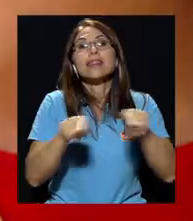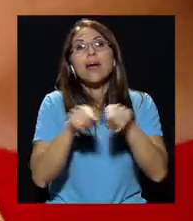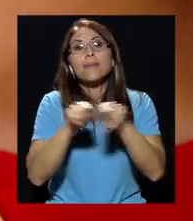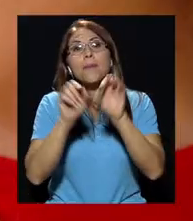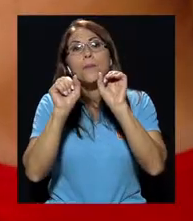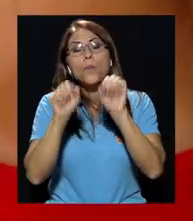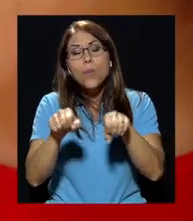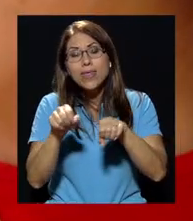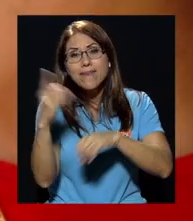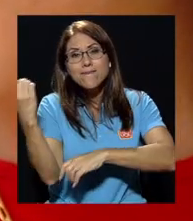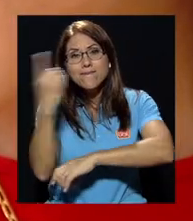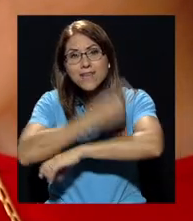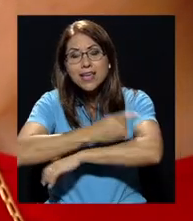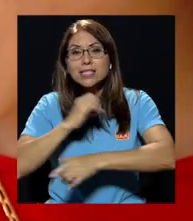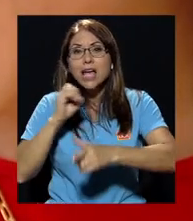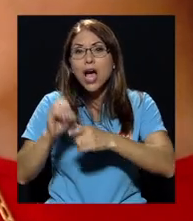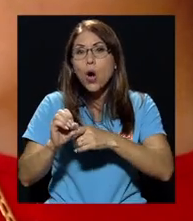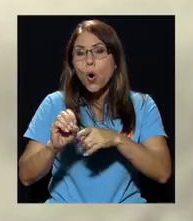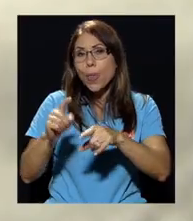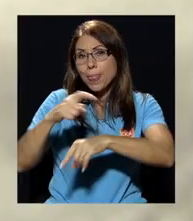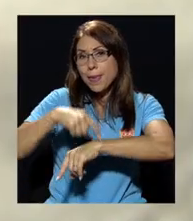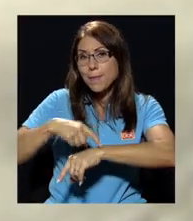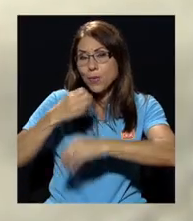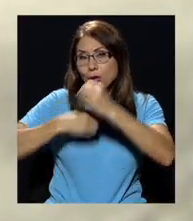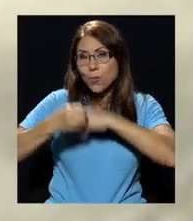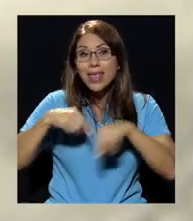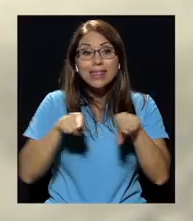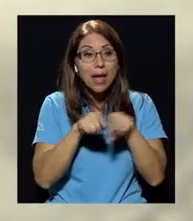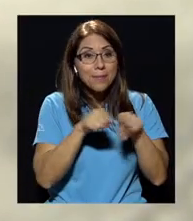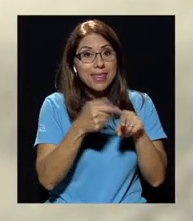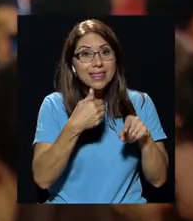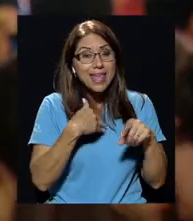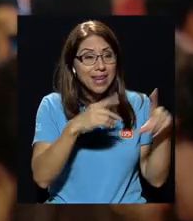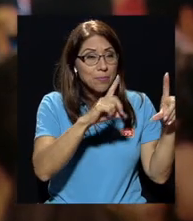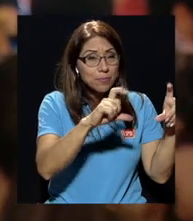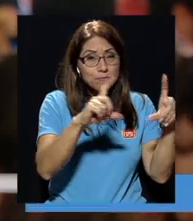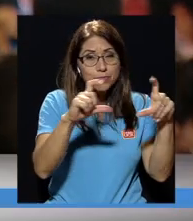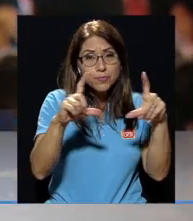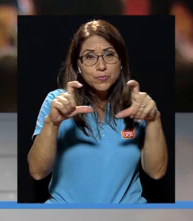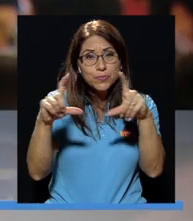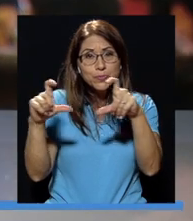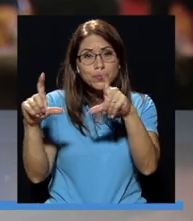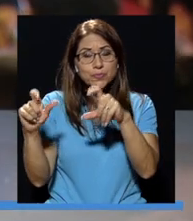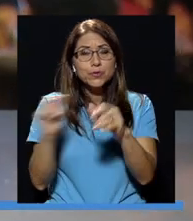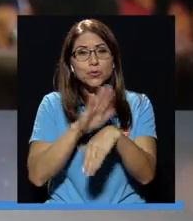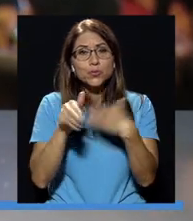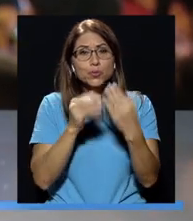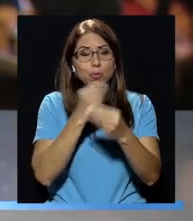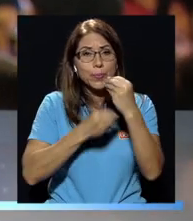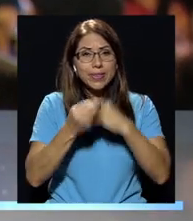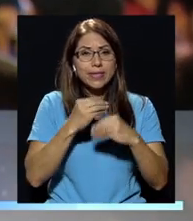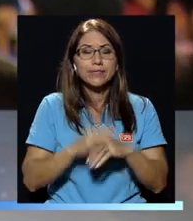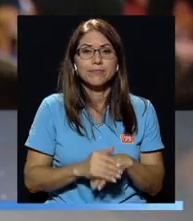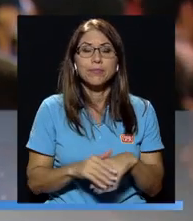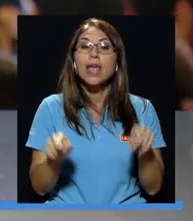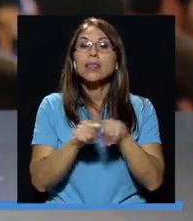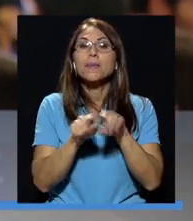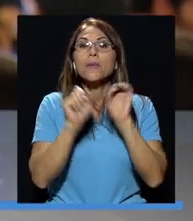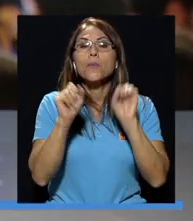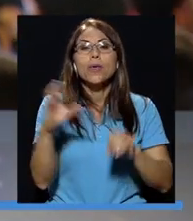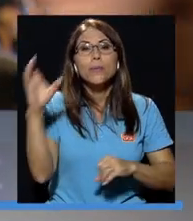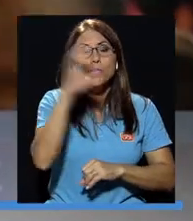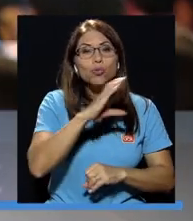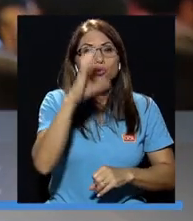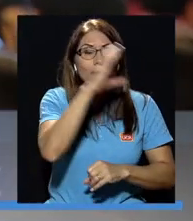una galería fotográfica con cada platillo. Asimismo, pueden hacer búsquedas por